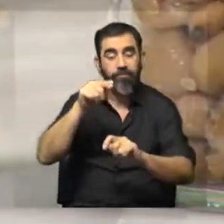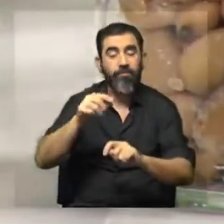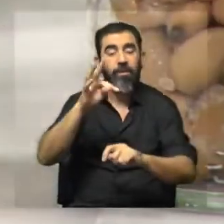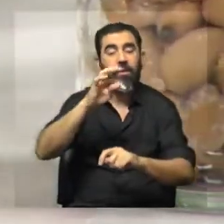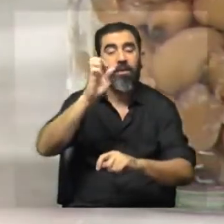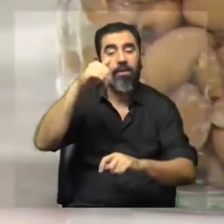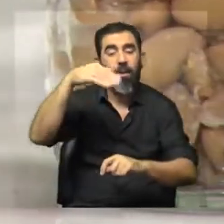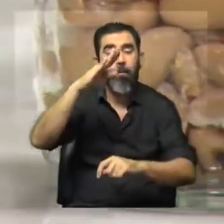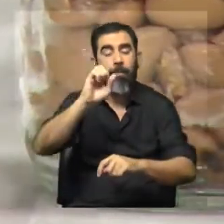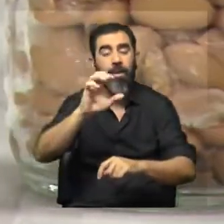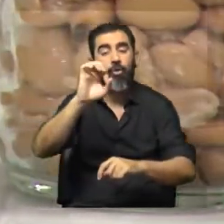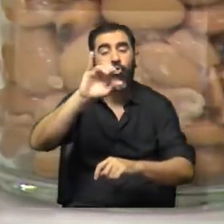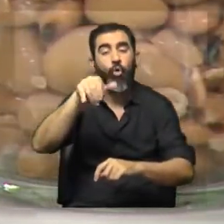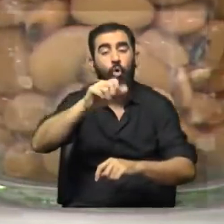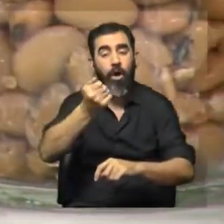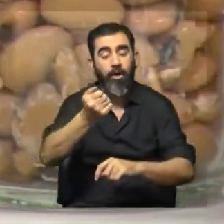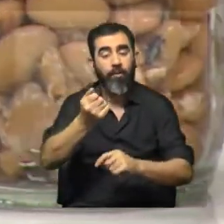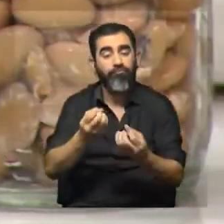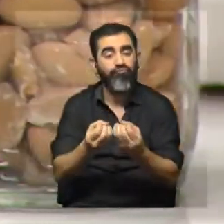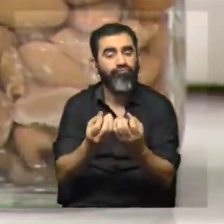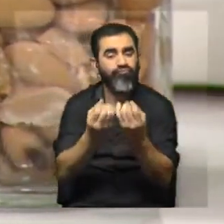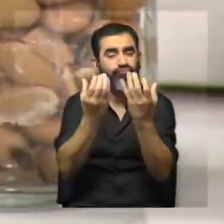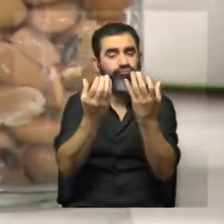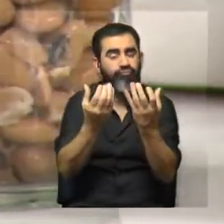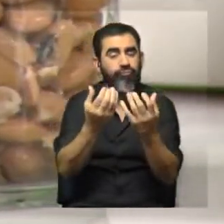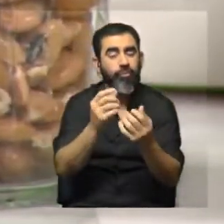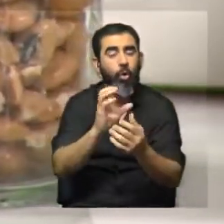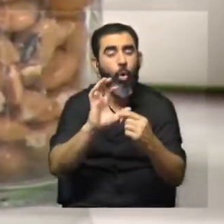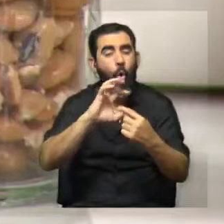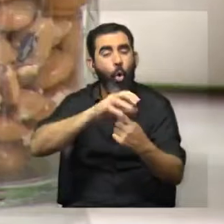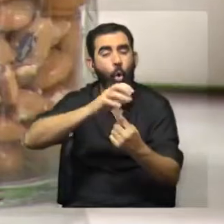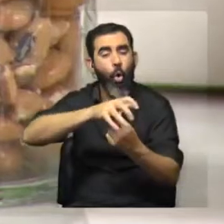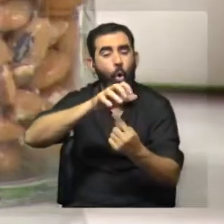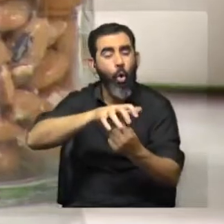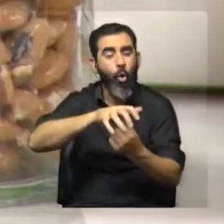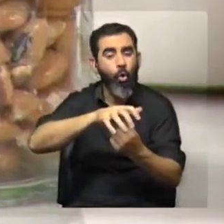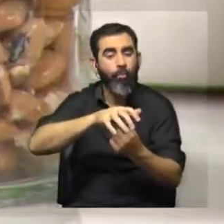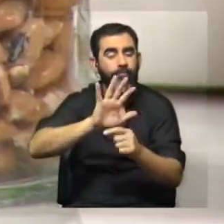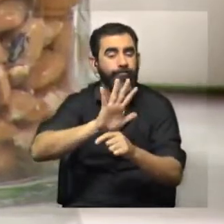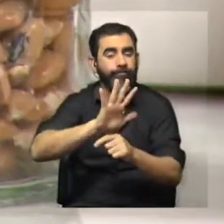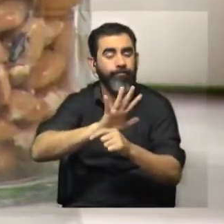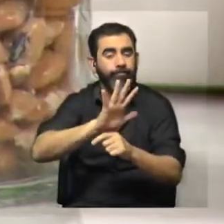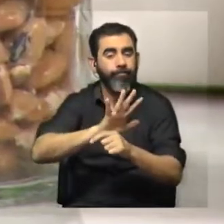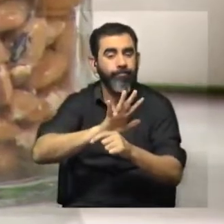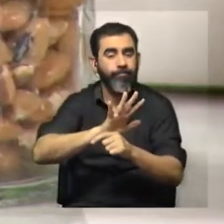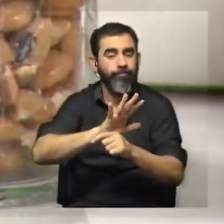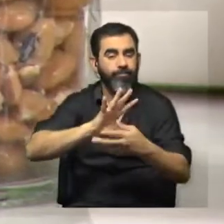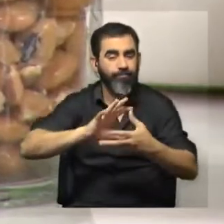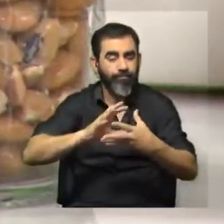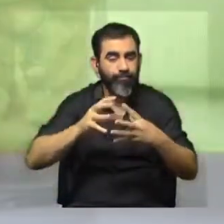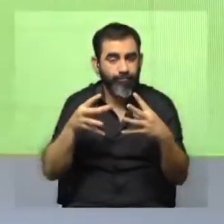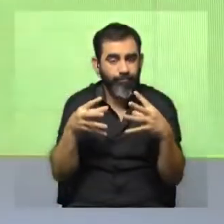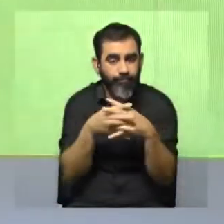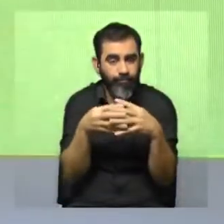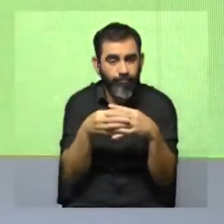tempe, que es soja fermentada con un hongo, un moho que produce como que lo aglomera, digamos, como